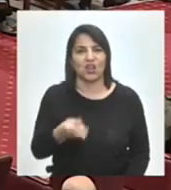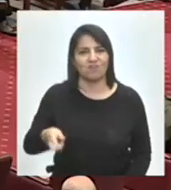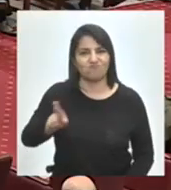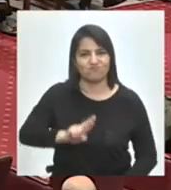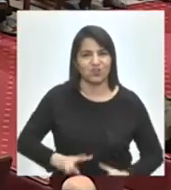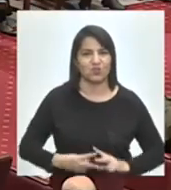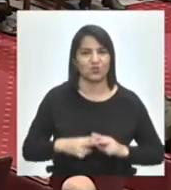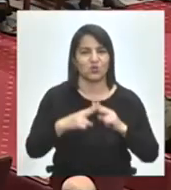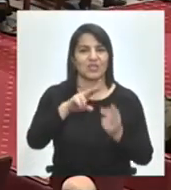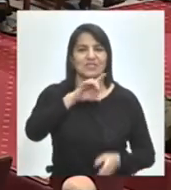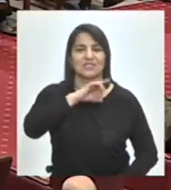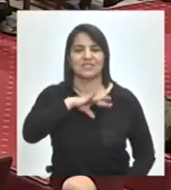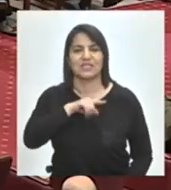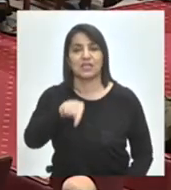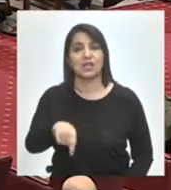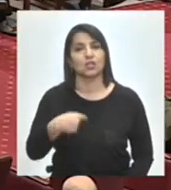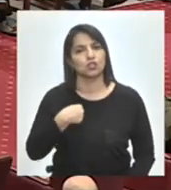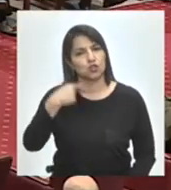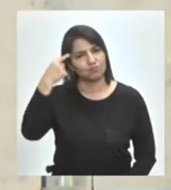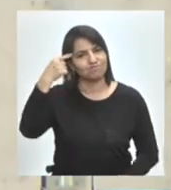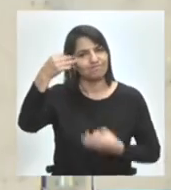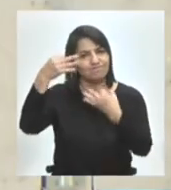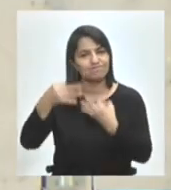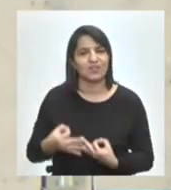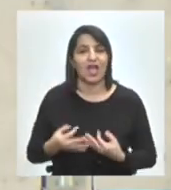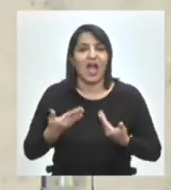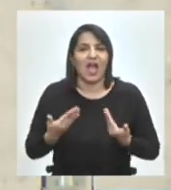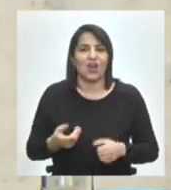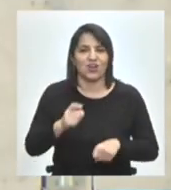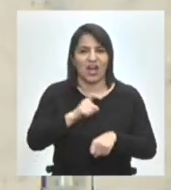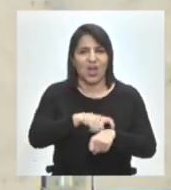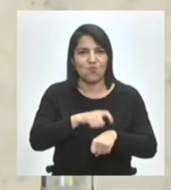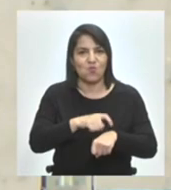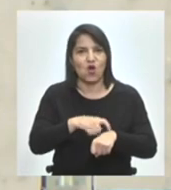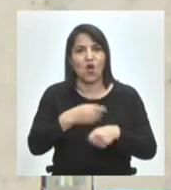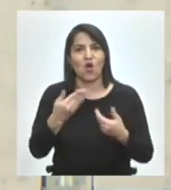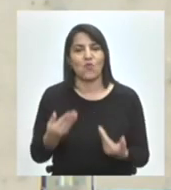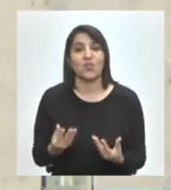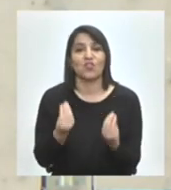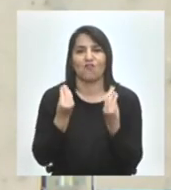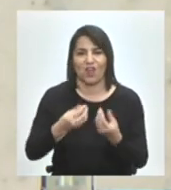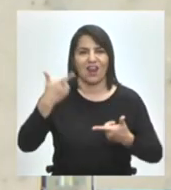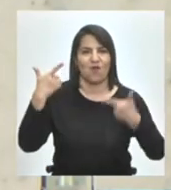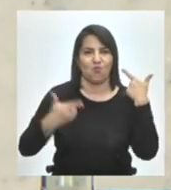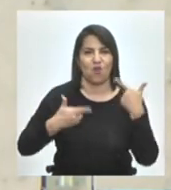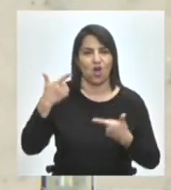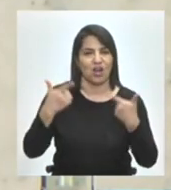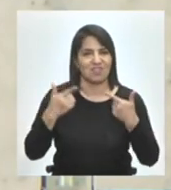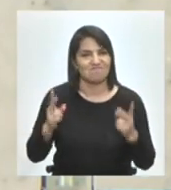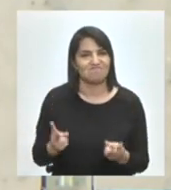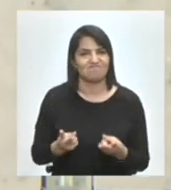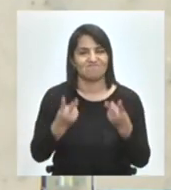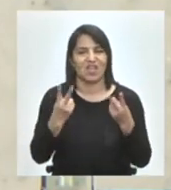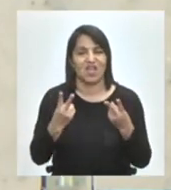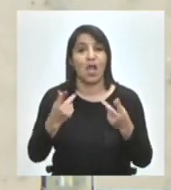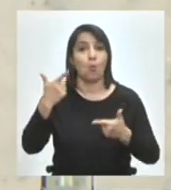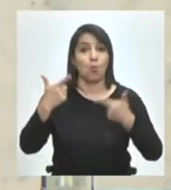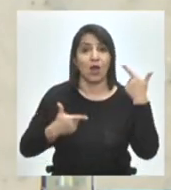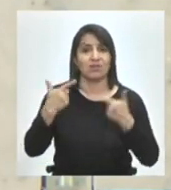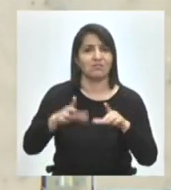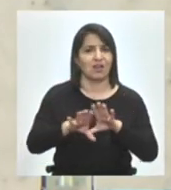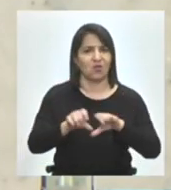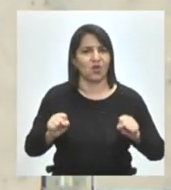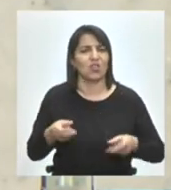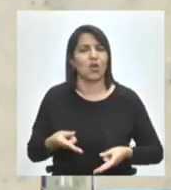Chile, porque estoy convencido de que es momento de reivindicar la buena política, la política de los acuerdos que